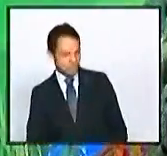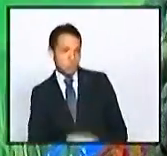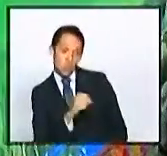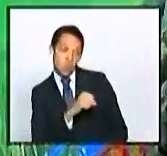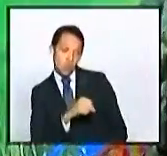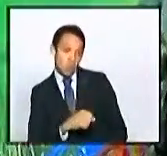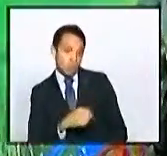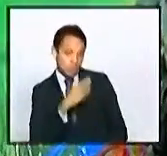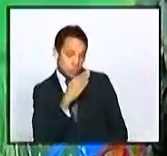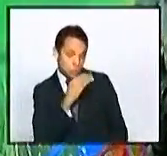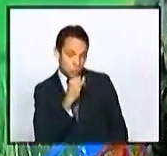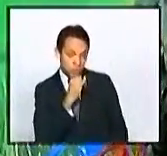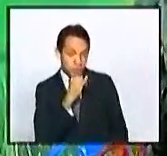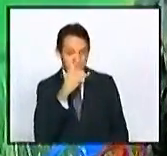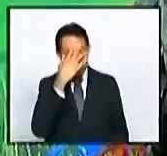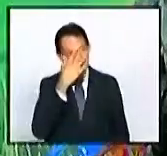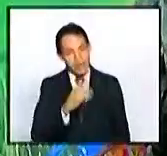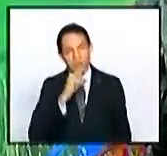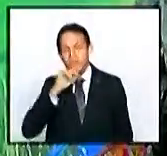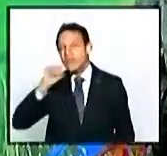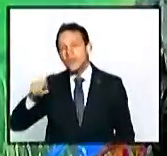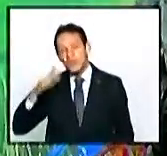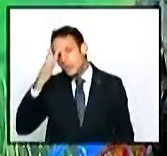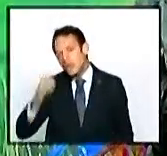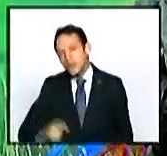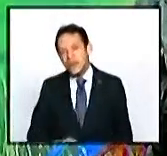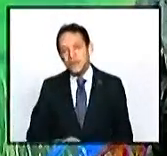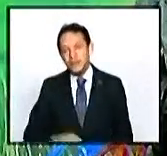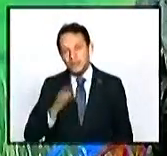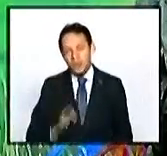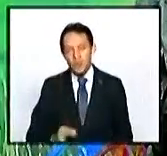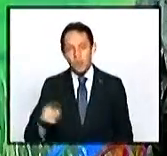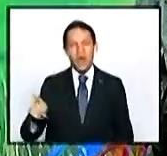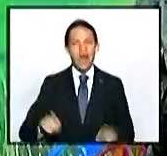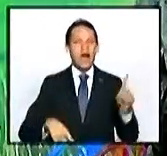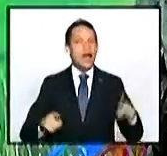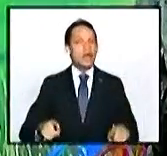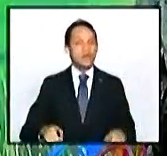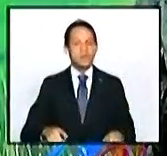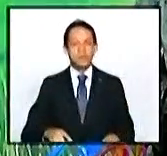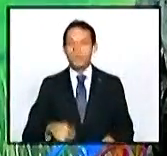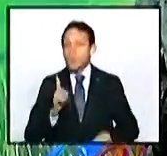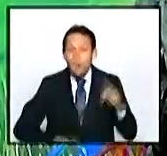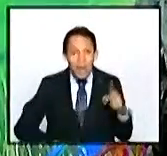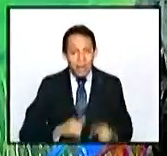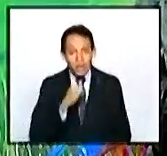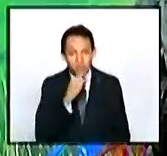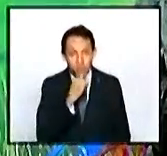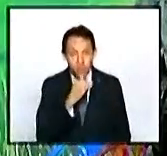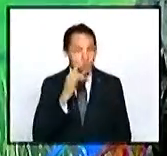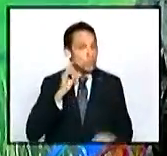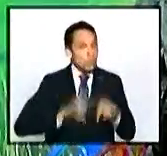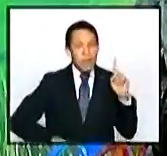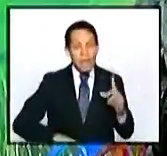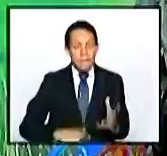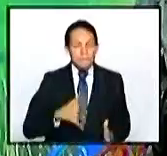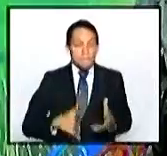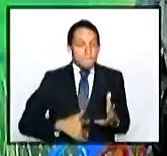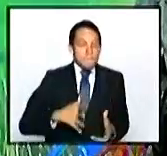¿Y sabe yo por qué la hago? Ustedes no se alcanzan a imaginar las personas que no pueden orinar. Y están